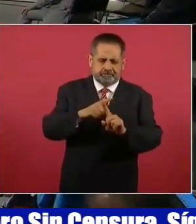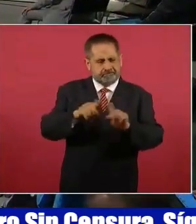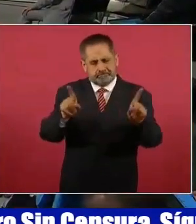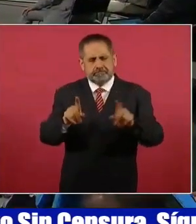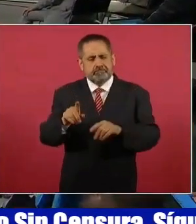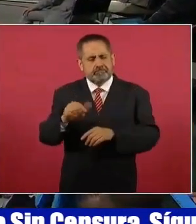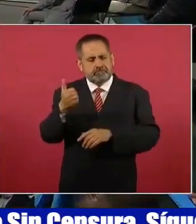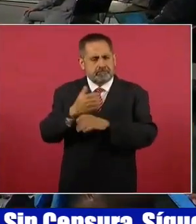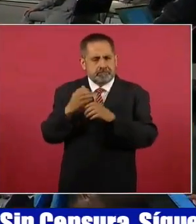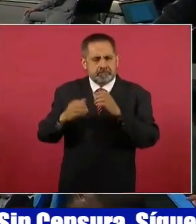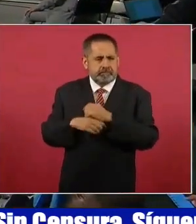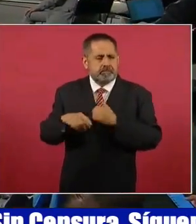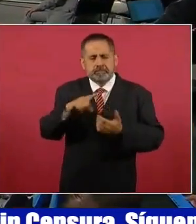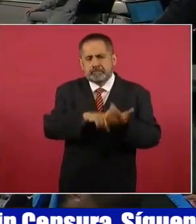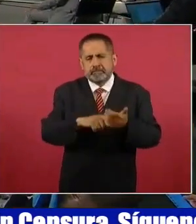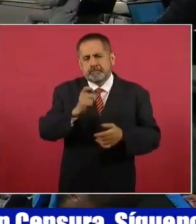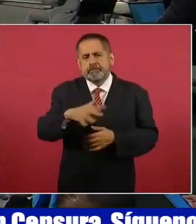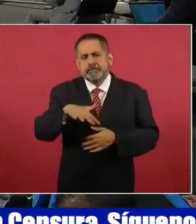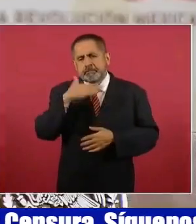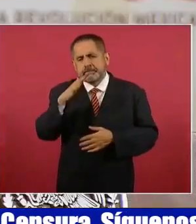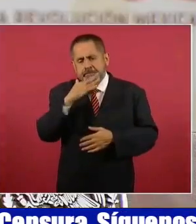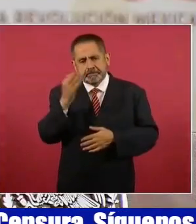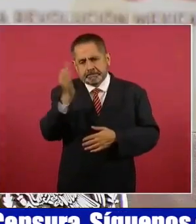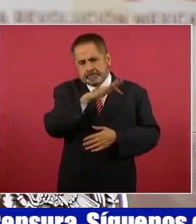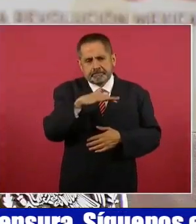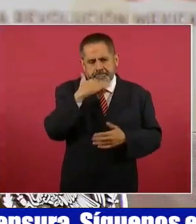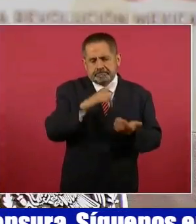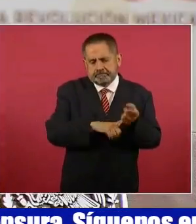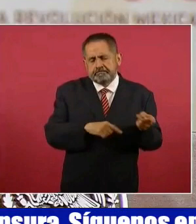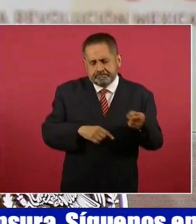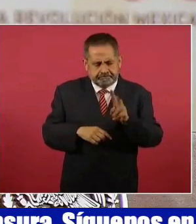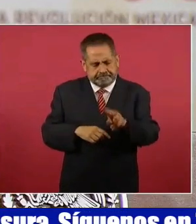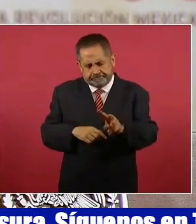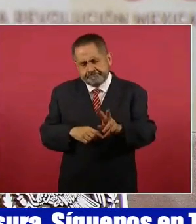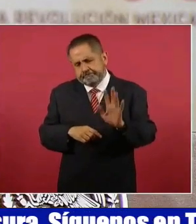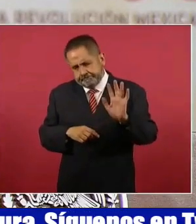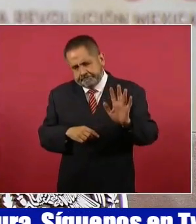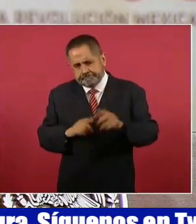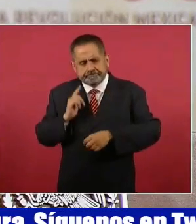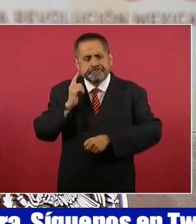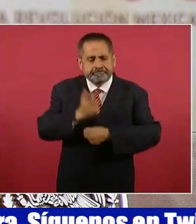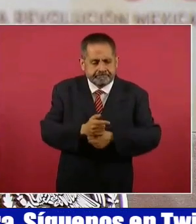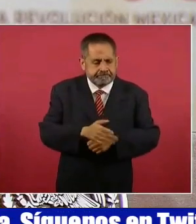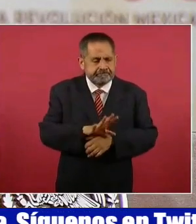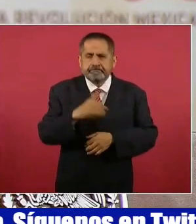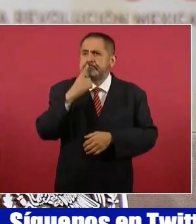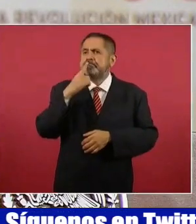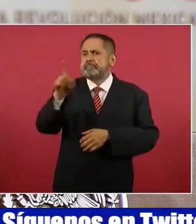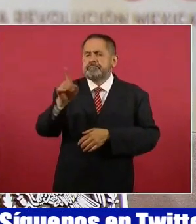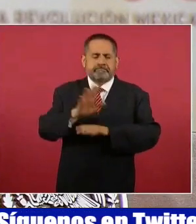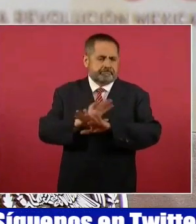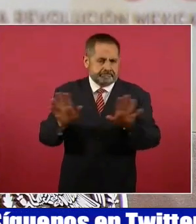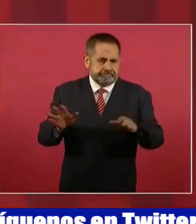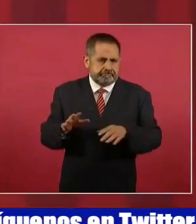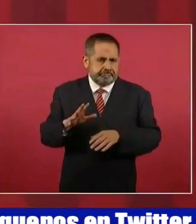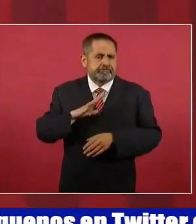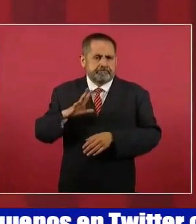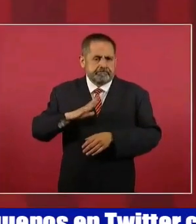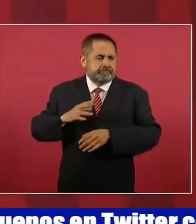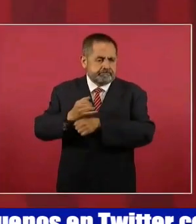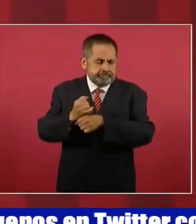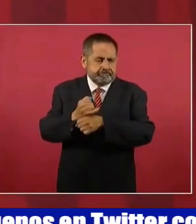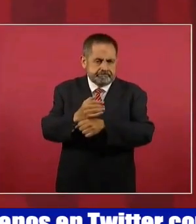de los medios de comunicación guardaron silencio, así como los intelectuales orgánicos, que por eso triunfa